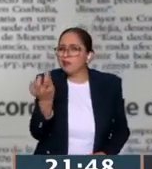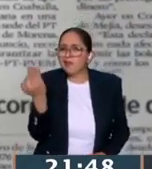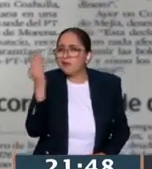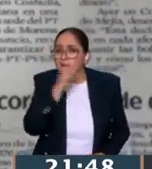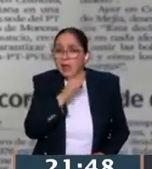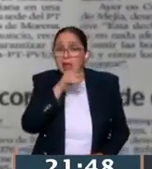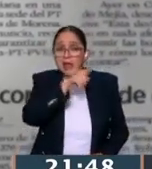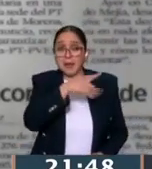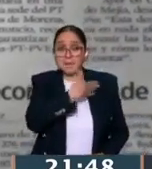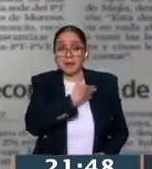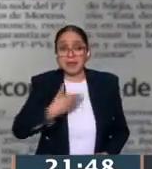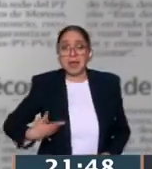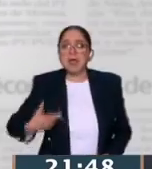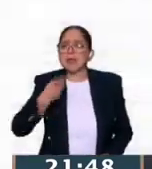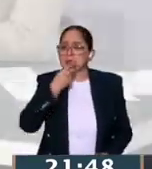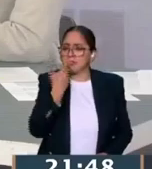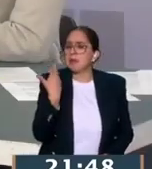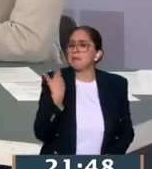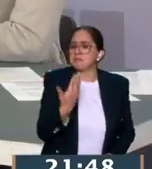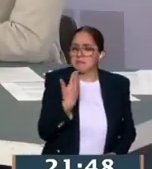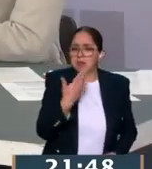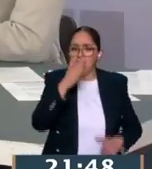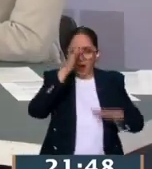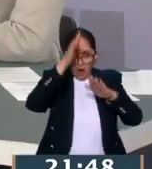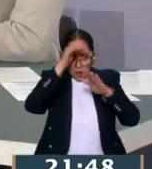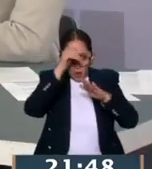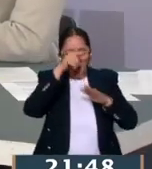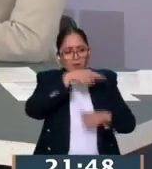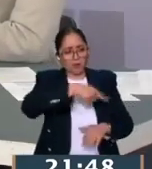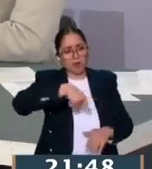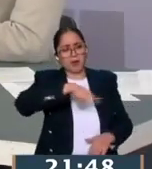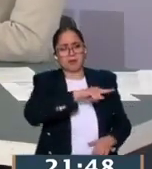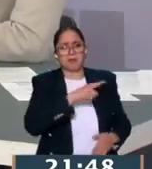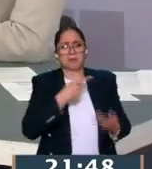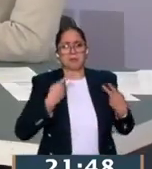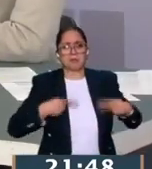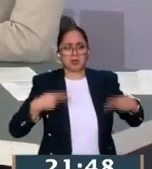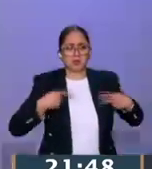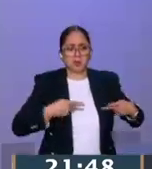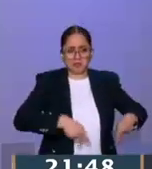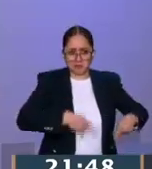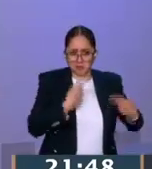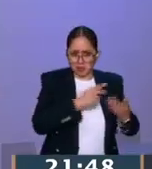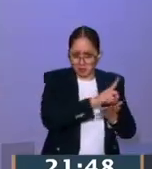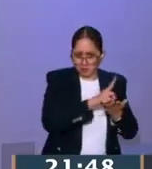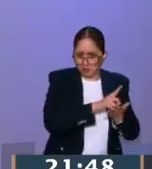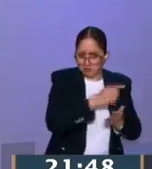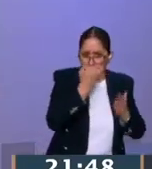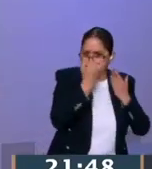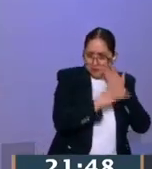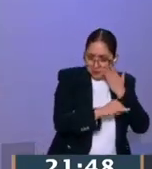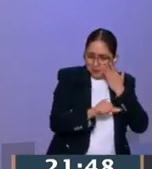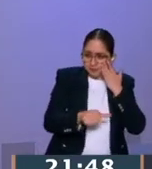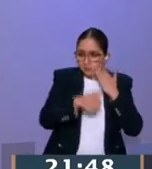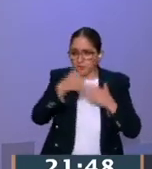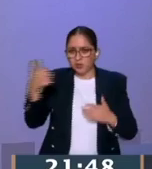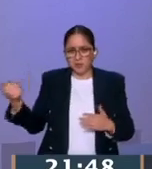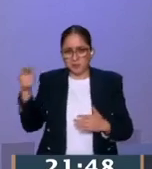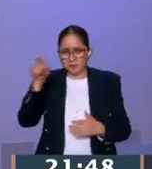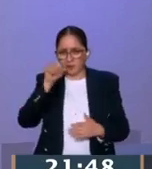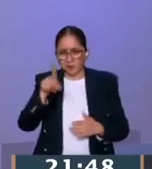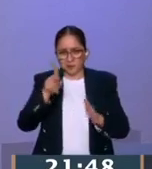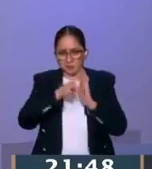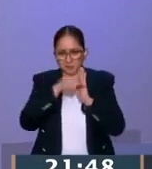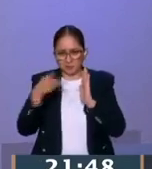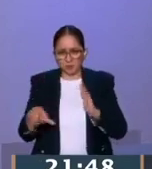dijo que aprobaba un pacto con narcotraficantes. Y tenemos también la portada del Universal, que va más o menos en ese mismo